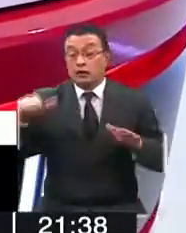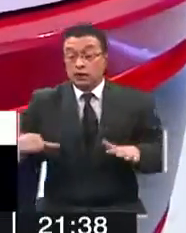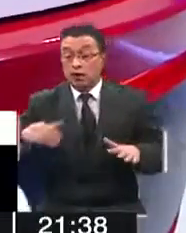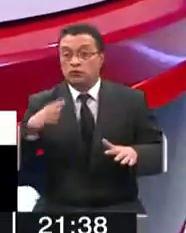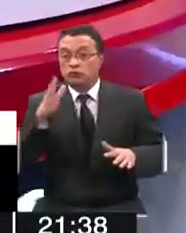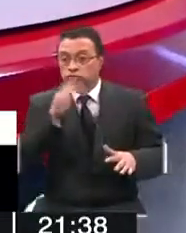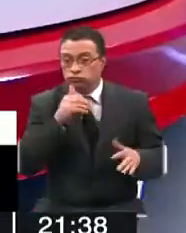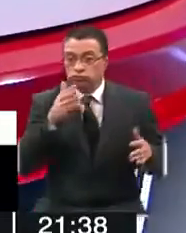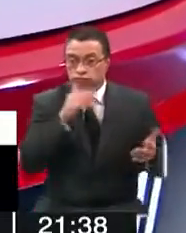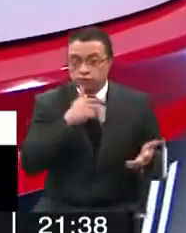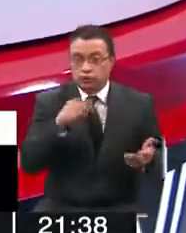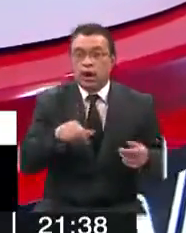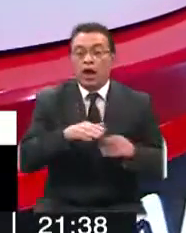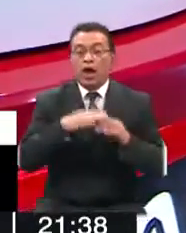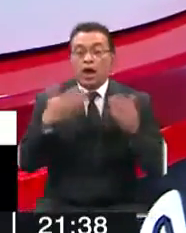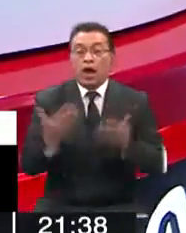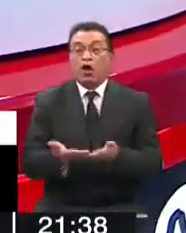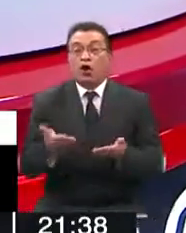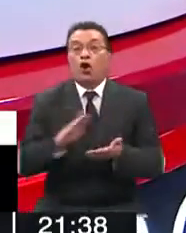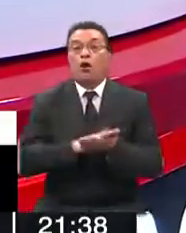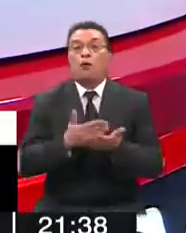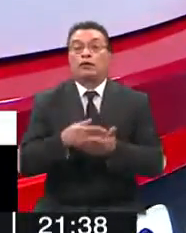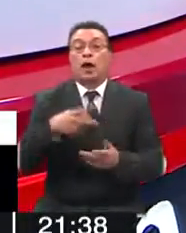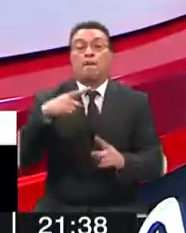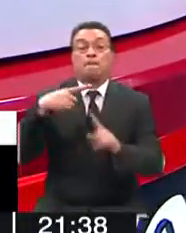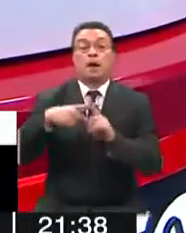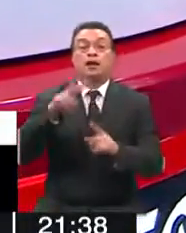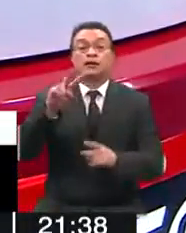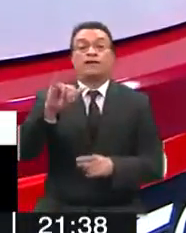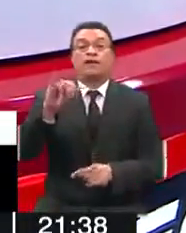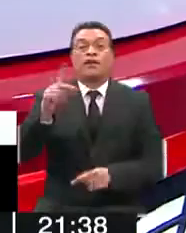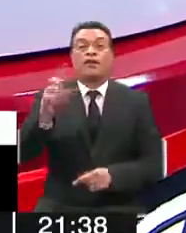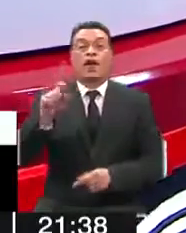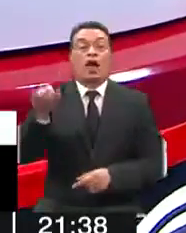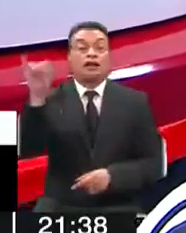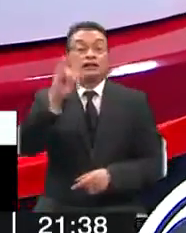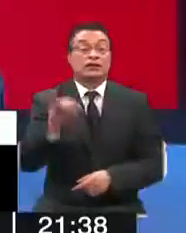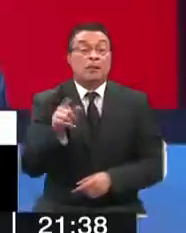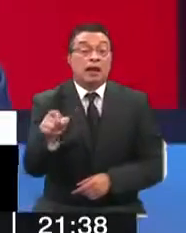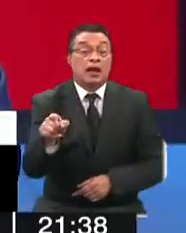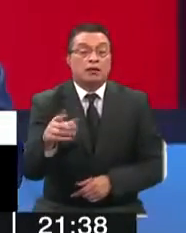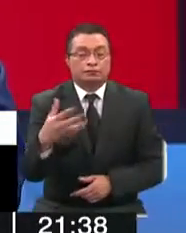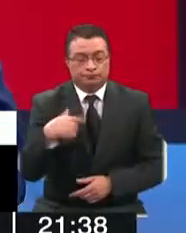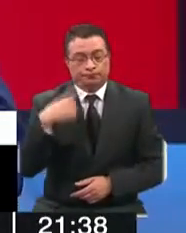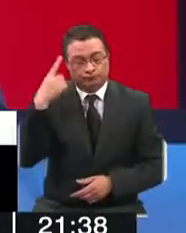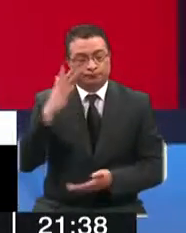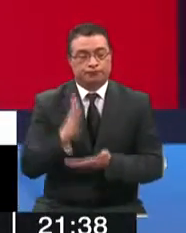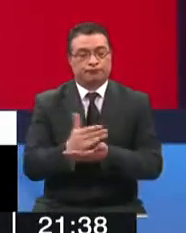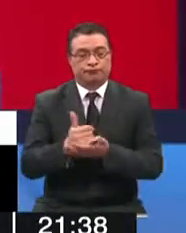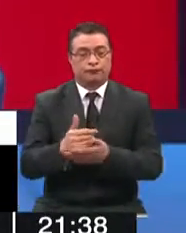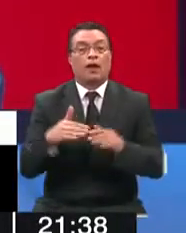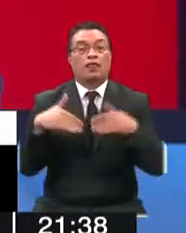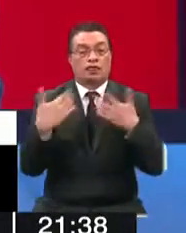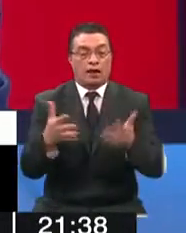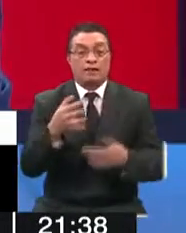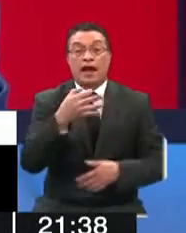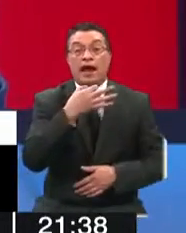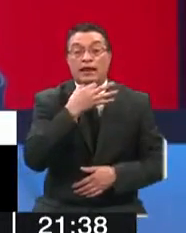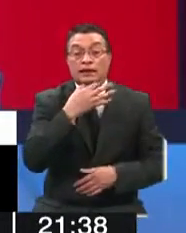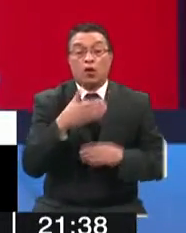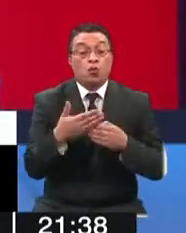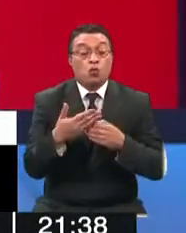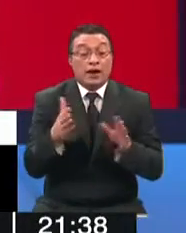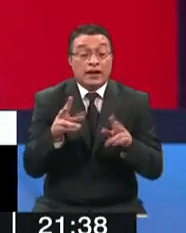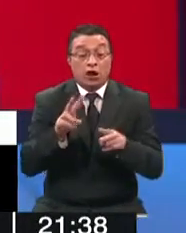la situación que hoy día está experimentando ese primer día, nos obliga a tomar medidas que sean efectivamente tendientes a garantizar que cualquier vía de